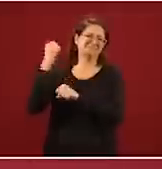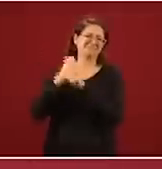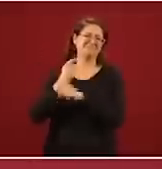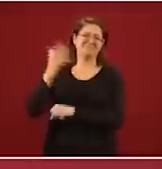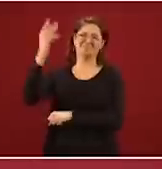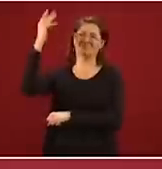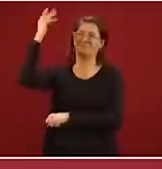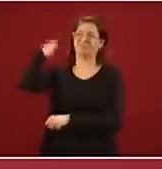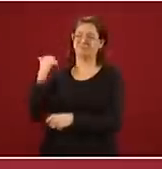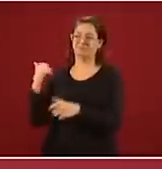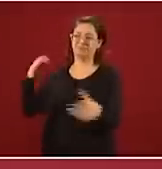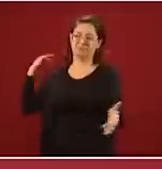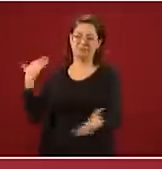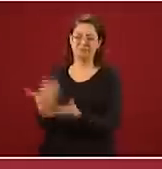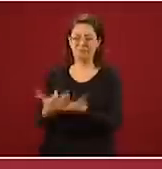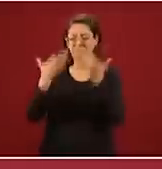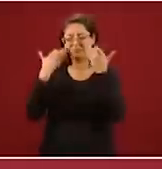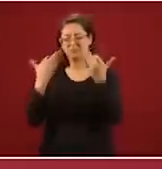y además